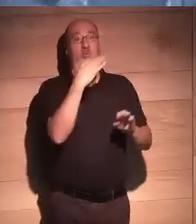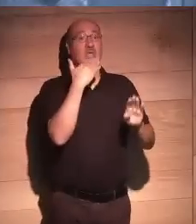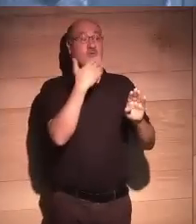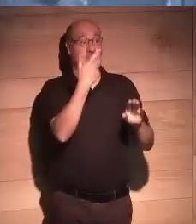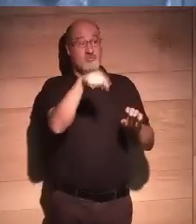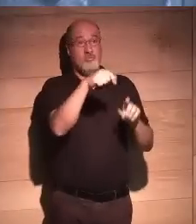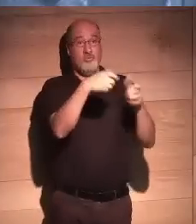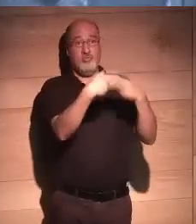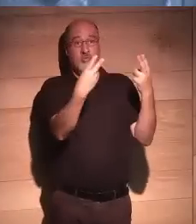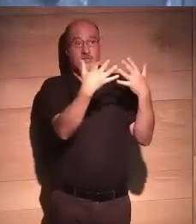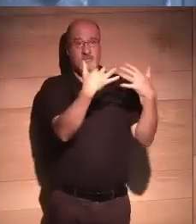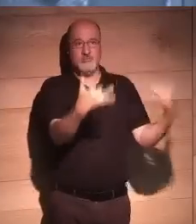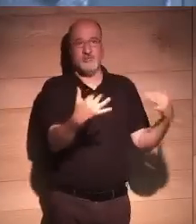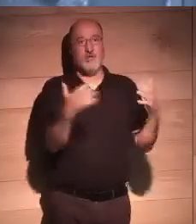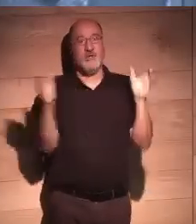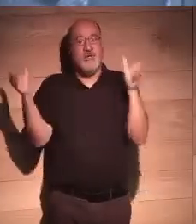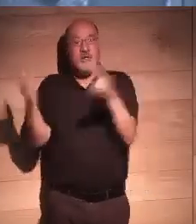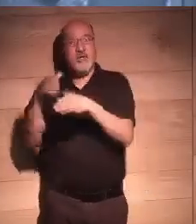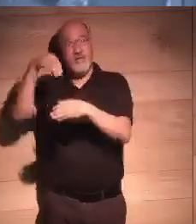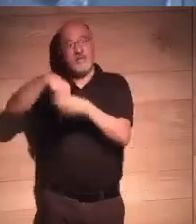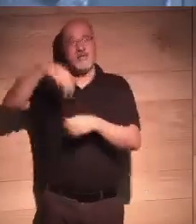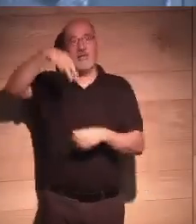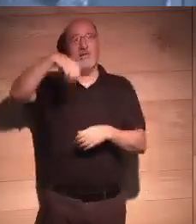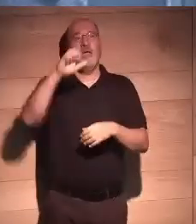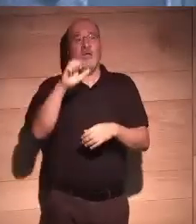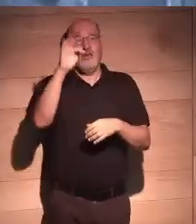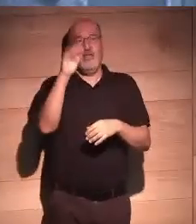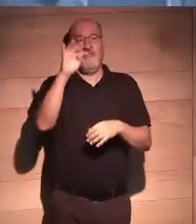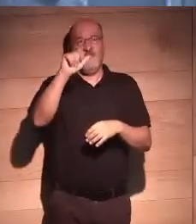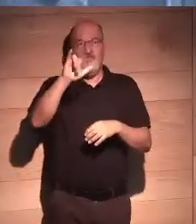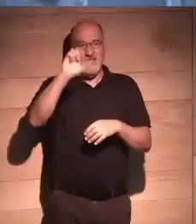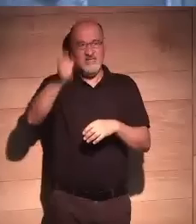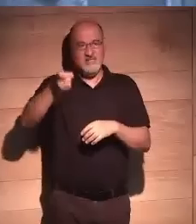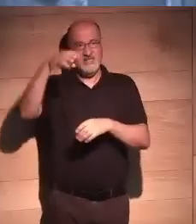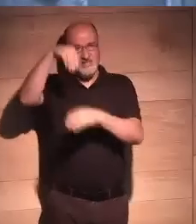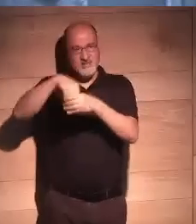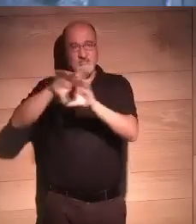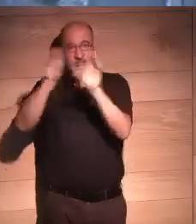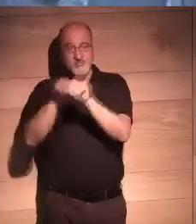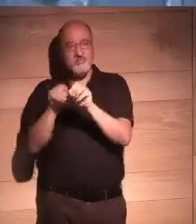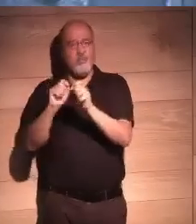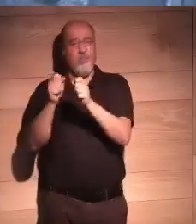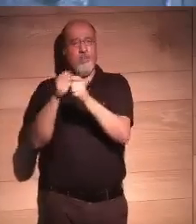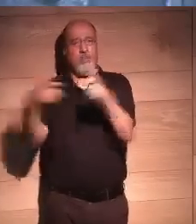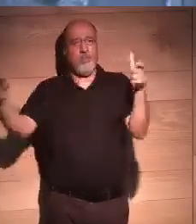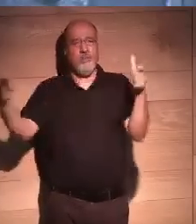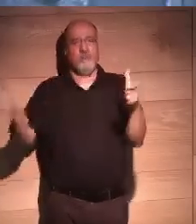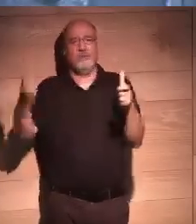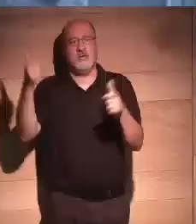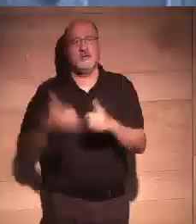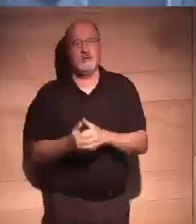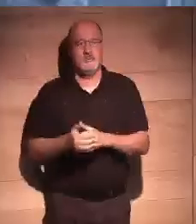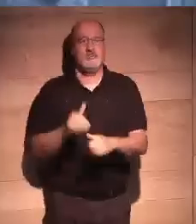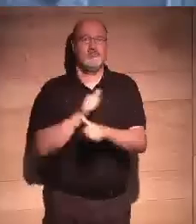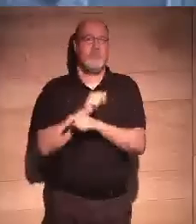nivel mundial en Netflix porque hay un tipo de público que prefiere ver las series cuando quieren y como quieren, no esperar a que acabe